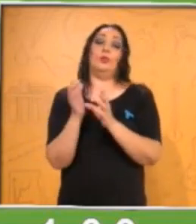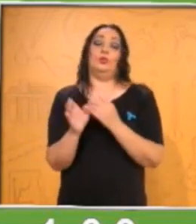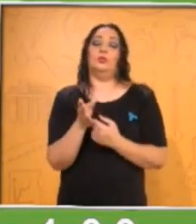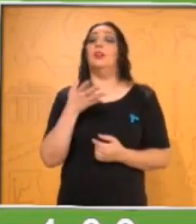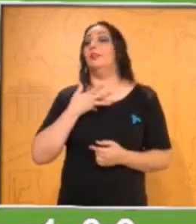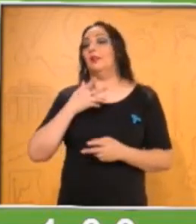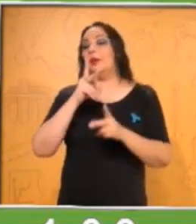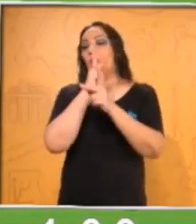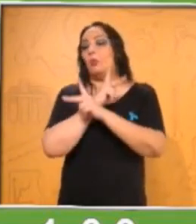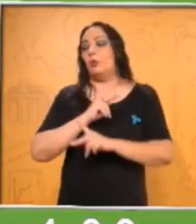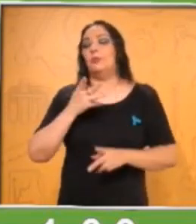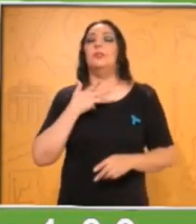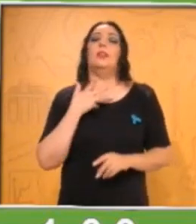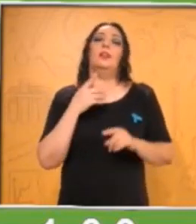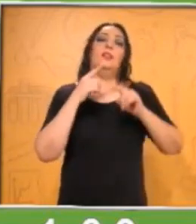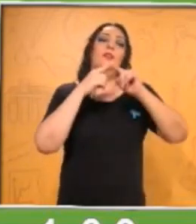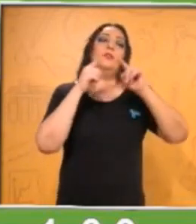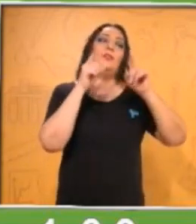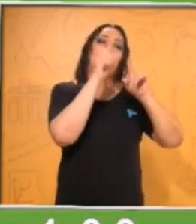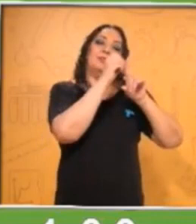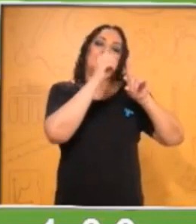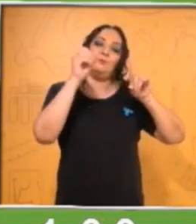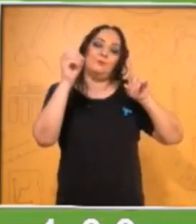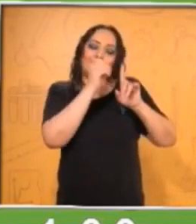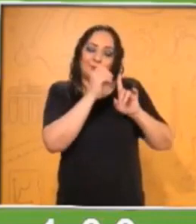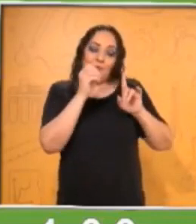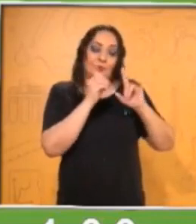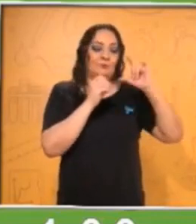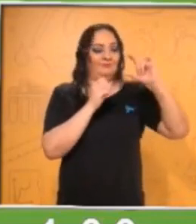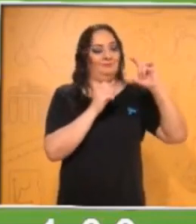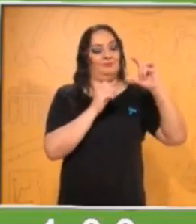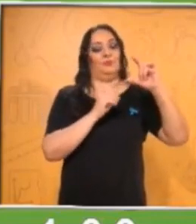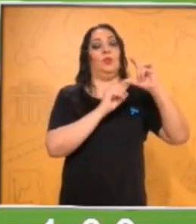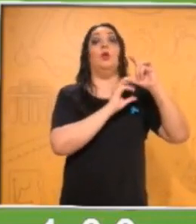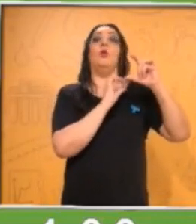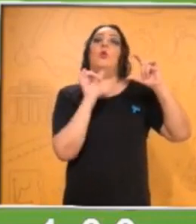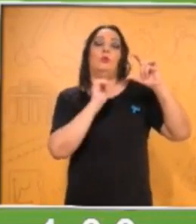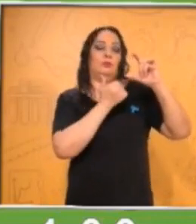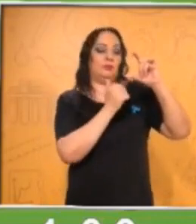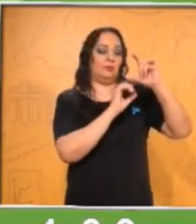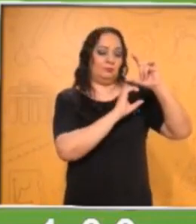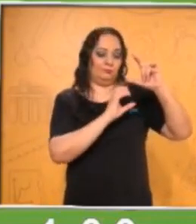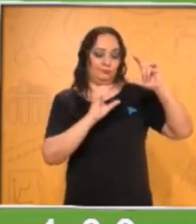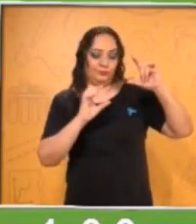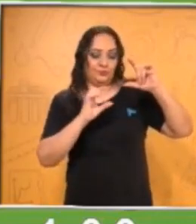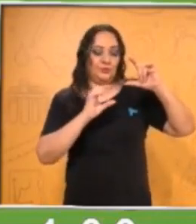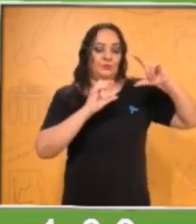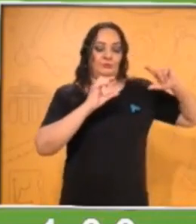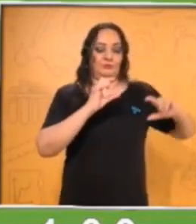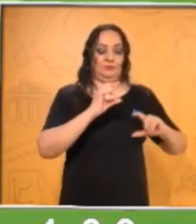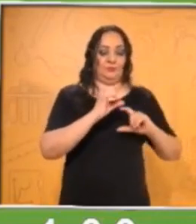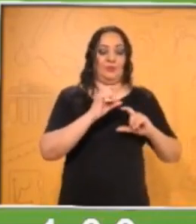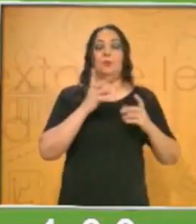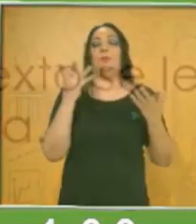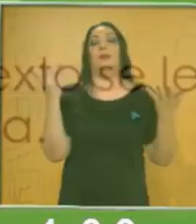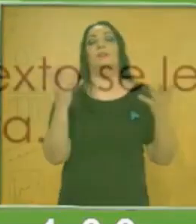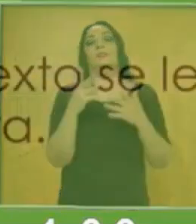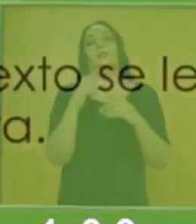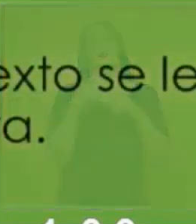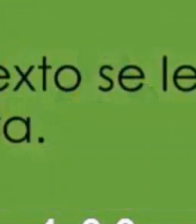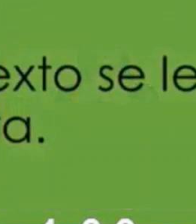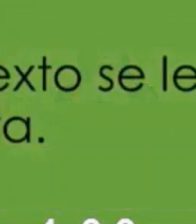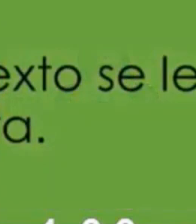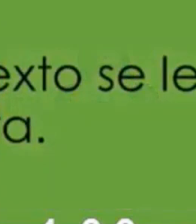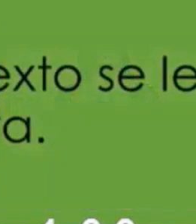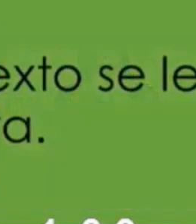forma de varios versos o líneas escritas que en conjunto forman una estrofa. Y por